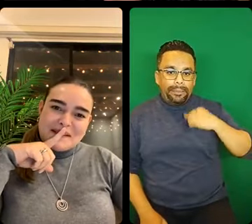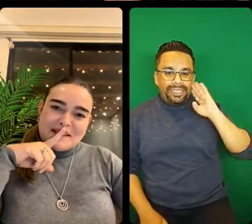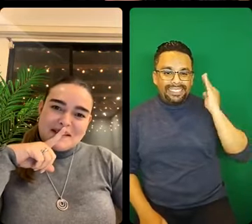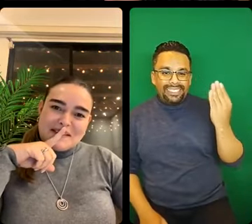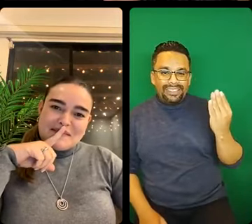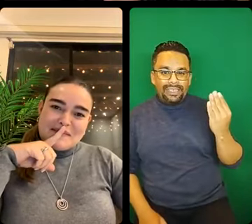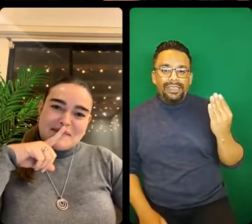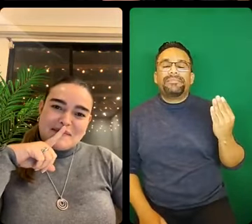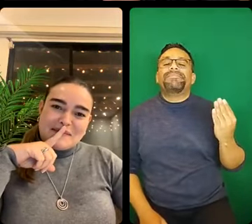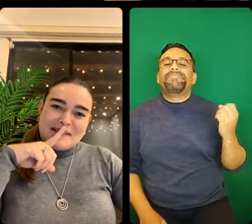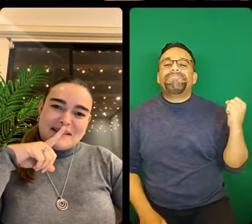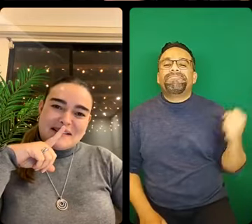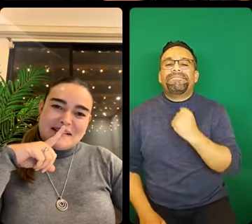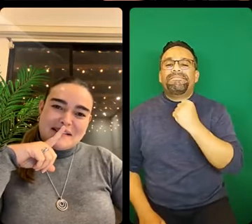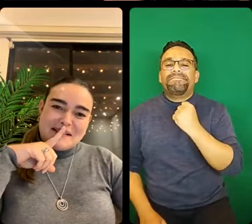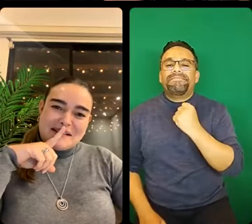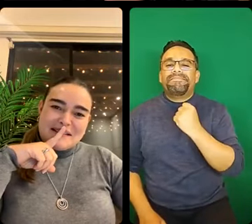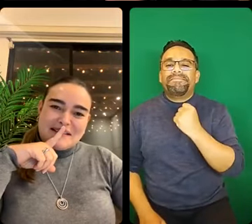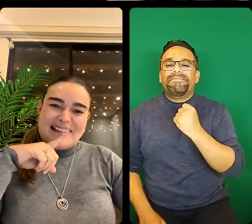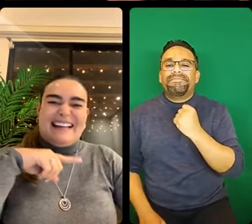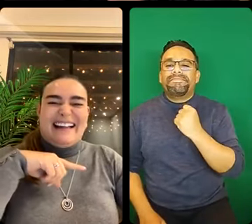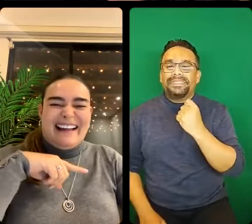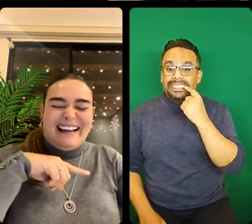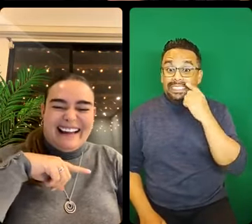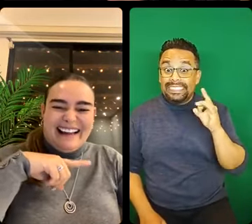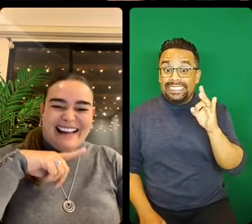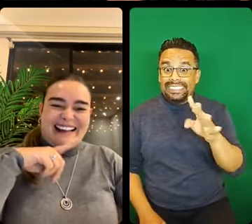Baila. Te iba a mandar para que me ayudaras a leer.